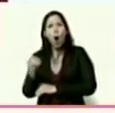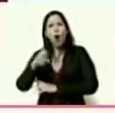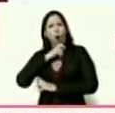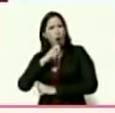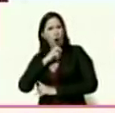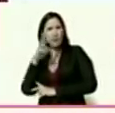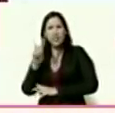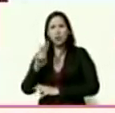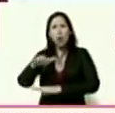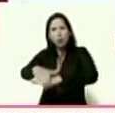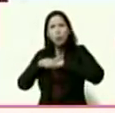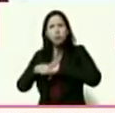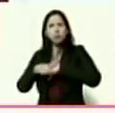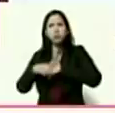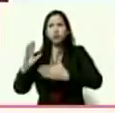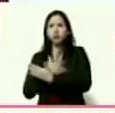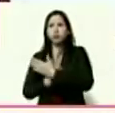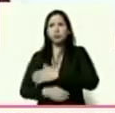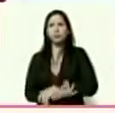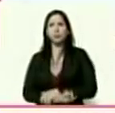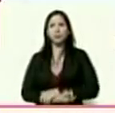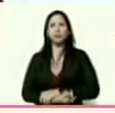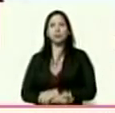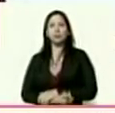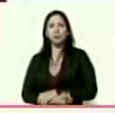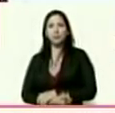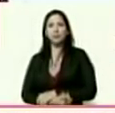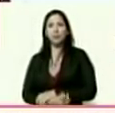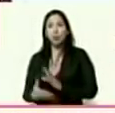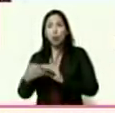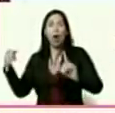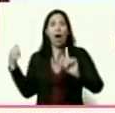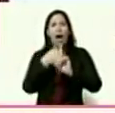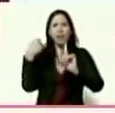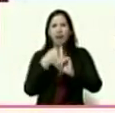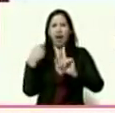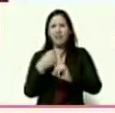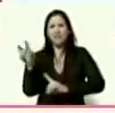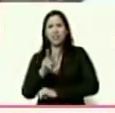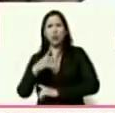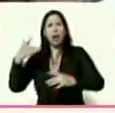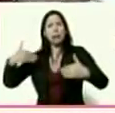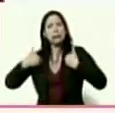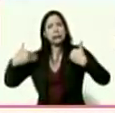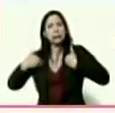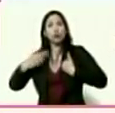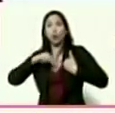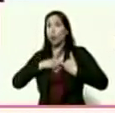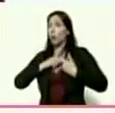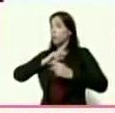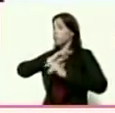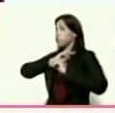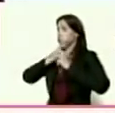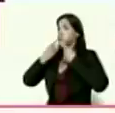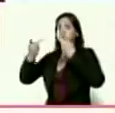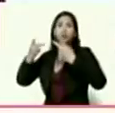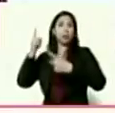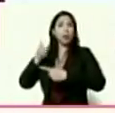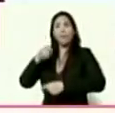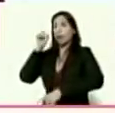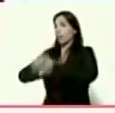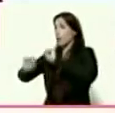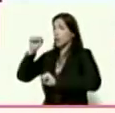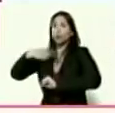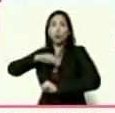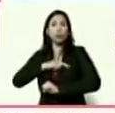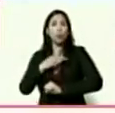Inglaterra. Son todos los ataques que ha sufrido Venezuela, que nosotros vamos a ir documentando, que se defienda el que se tenga que defender. A